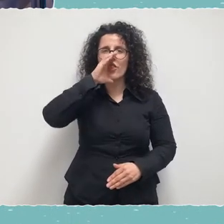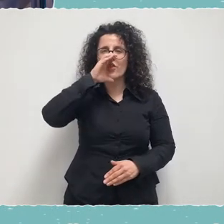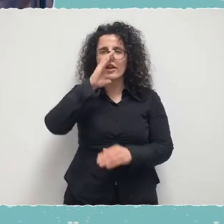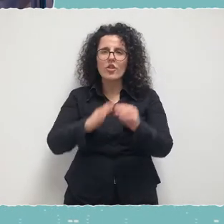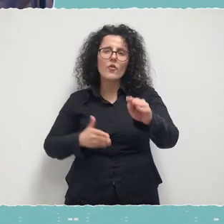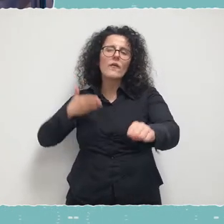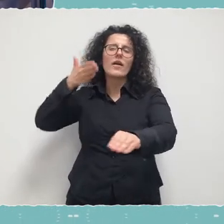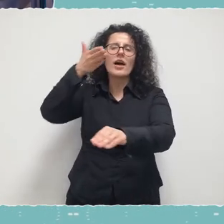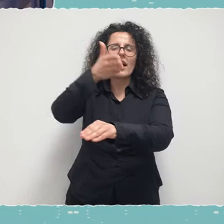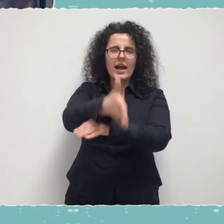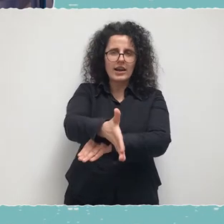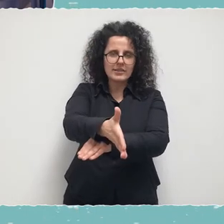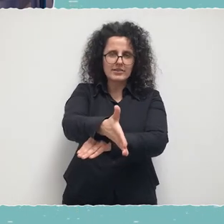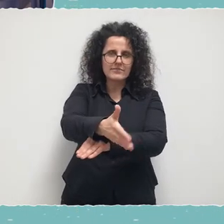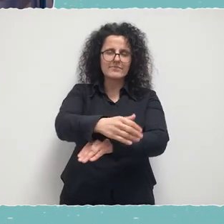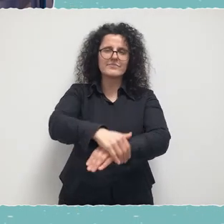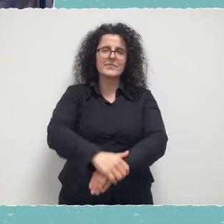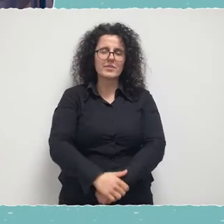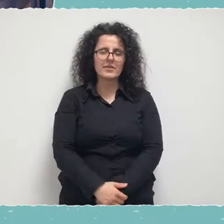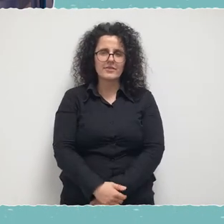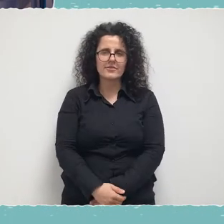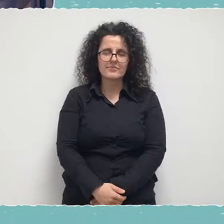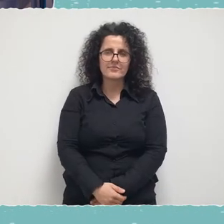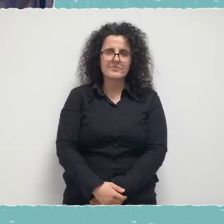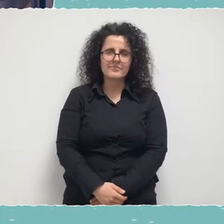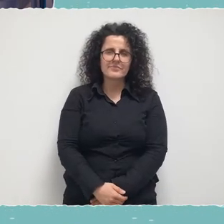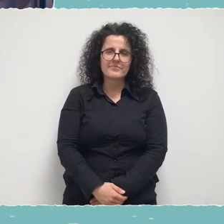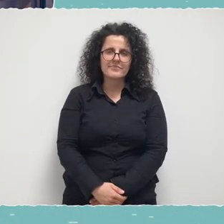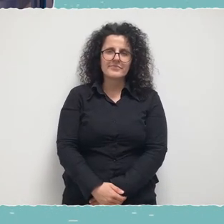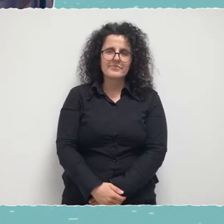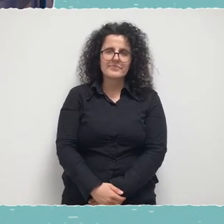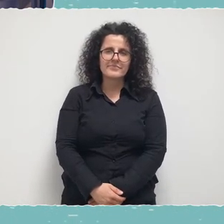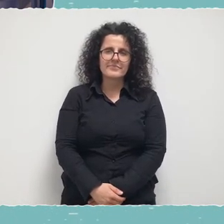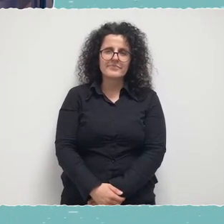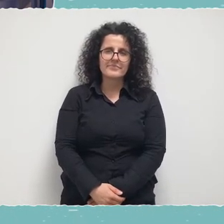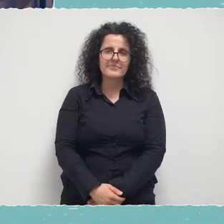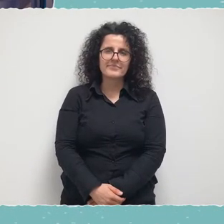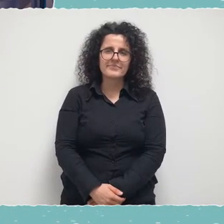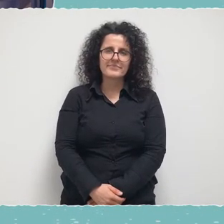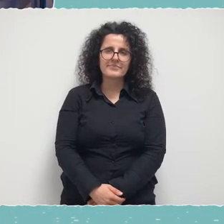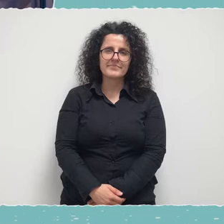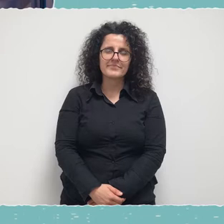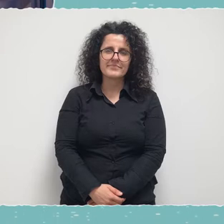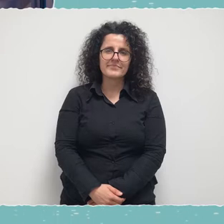aproveitou que facía sol e foi á casa do porquiño pequeno.